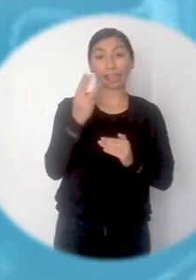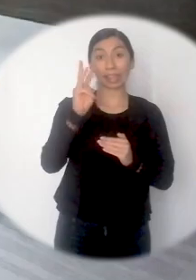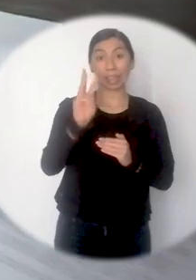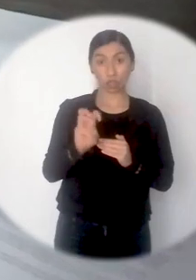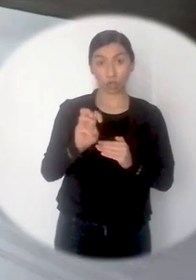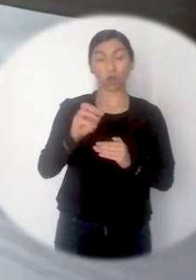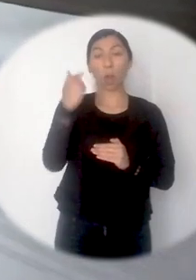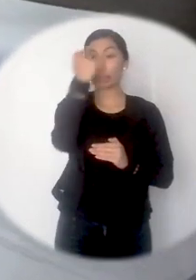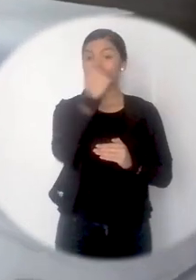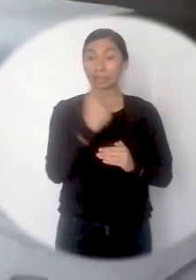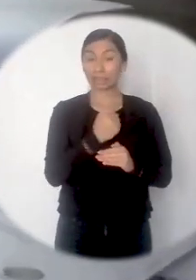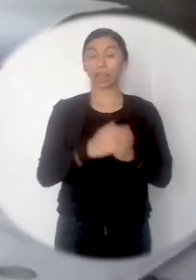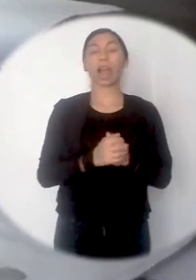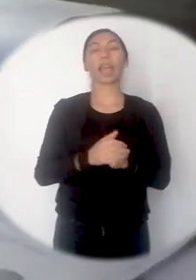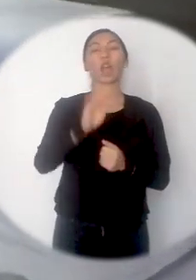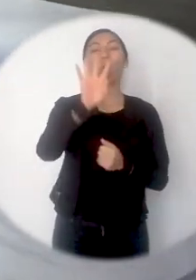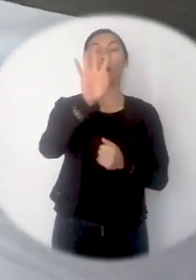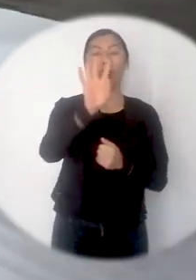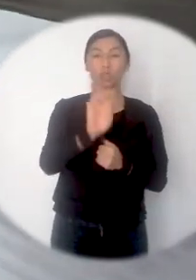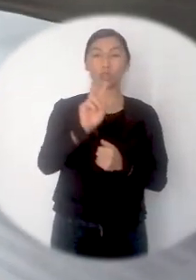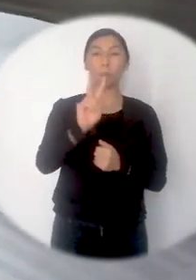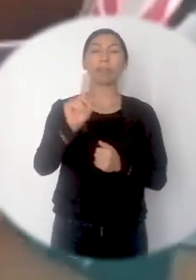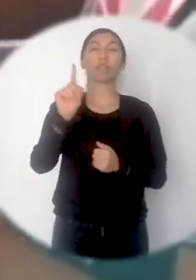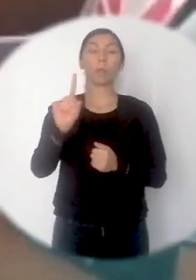Con corte al 18 de septiembre de 2020, la entidad efectuó